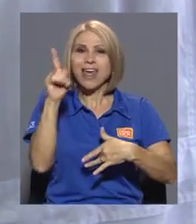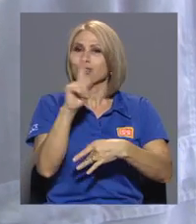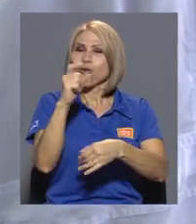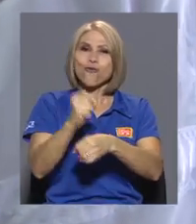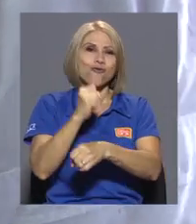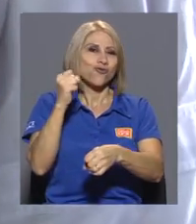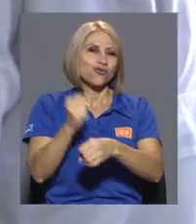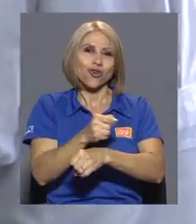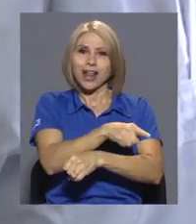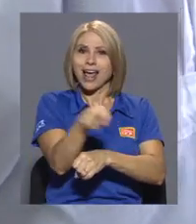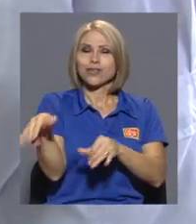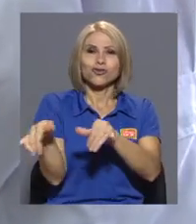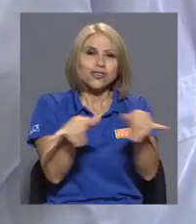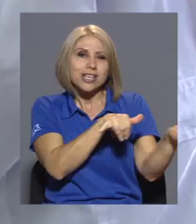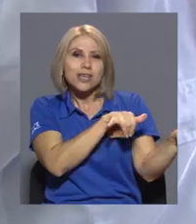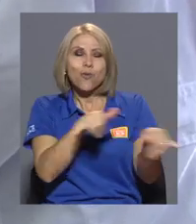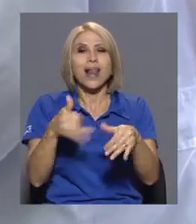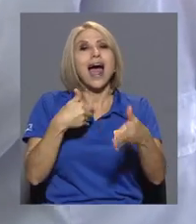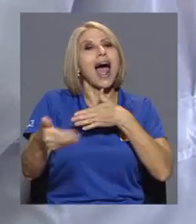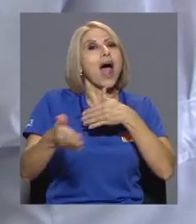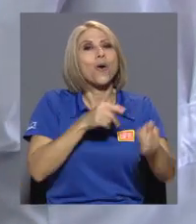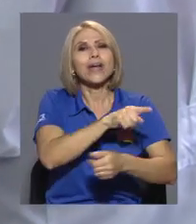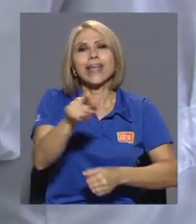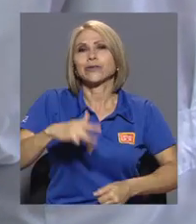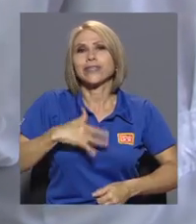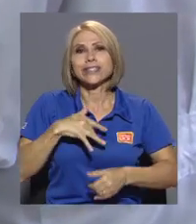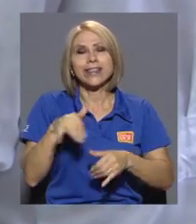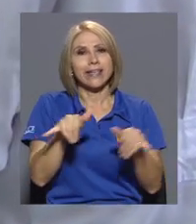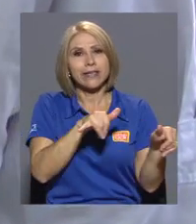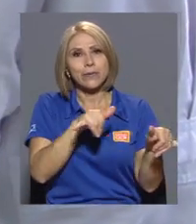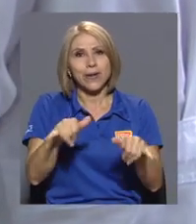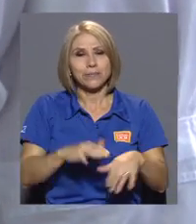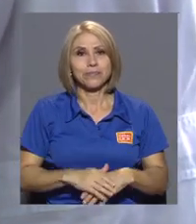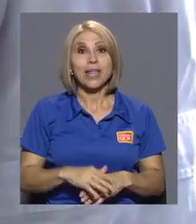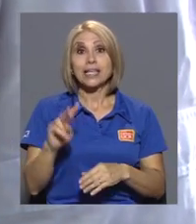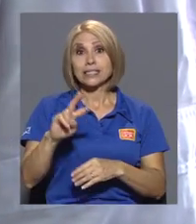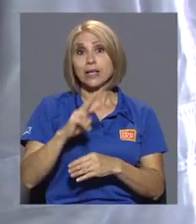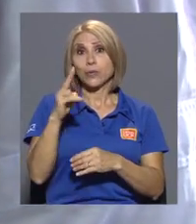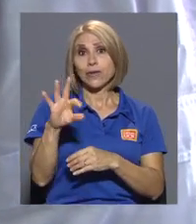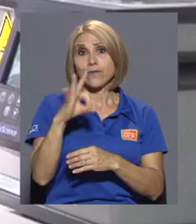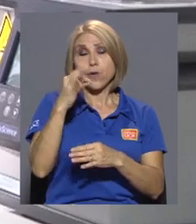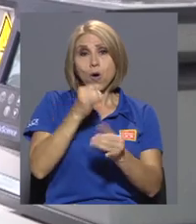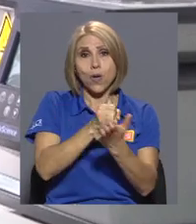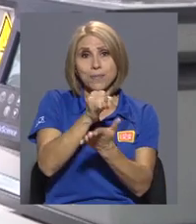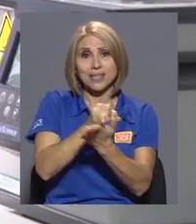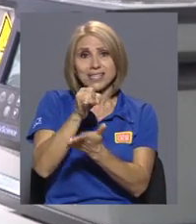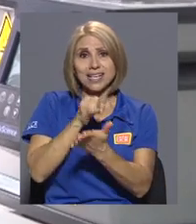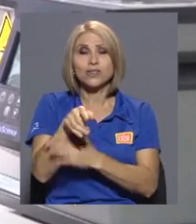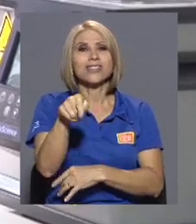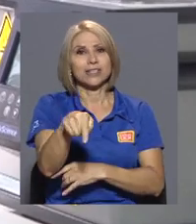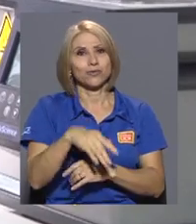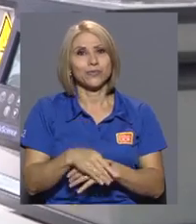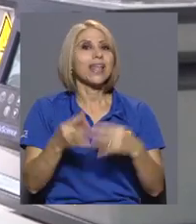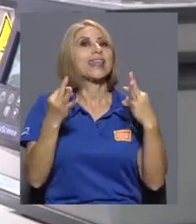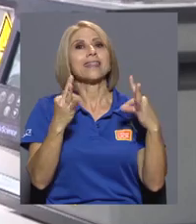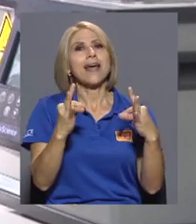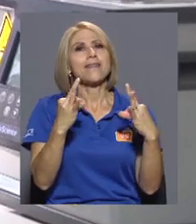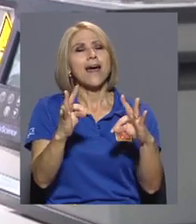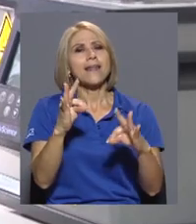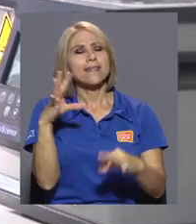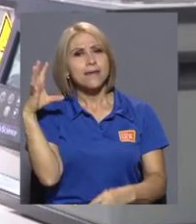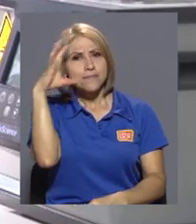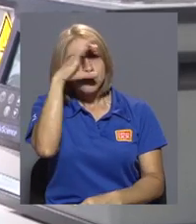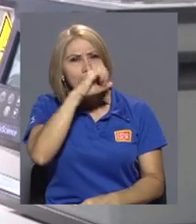presenten exactamente los mismos síntomas. Entonces, la segunda línea de investigación que tenemos es básicamente eso, tratar de identificar